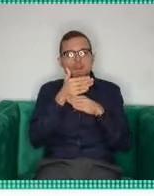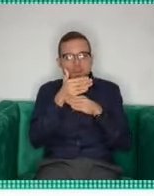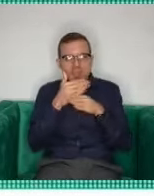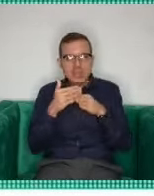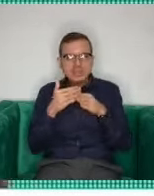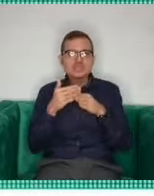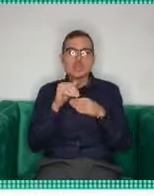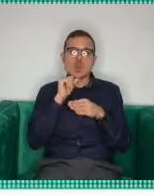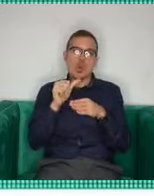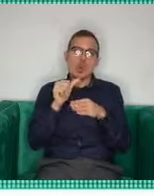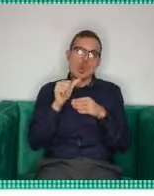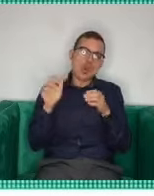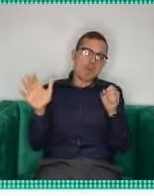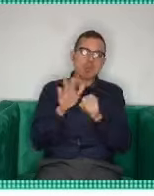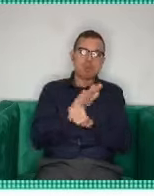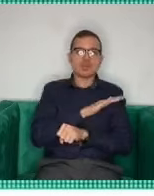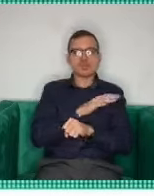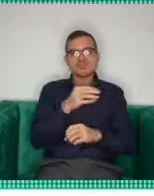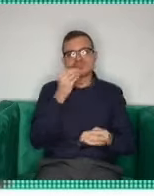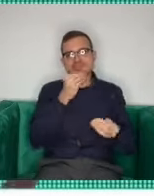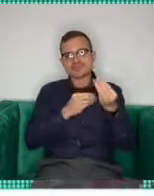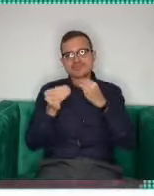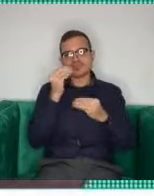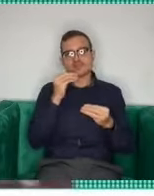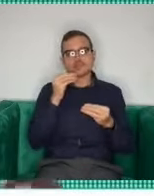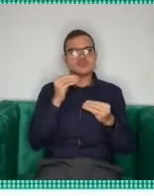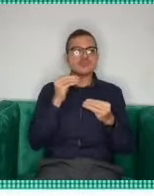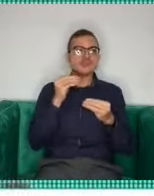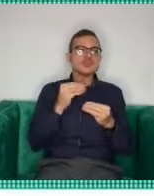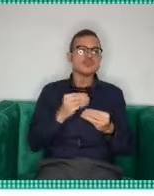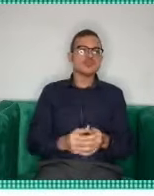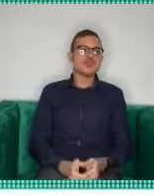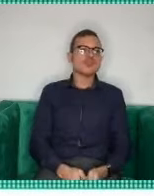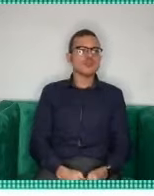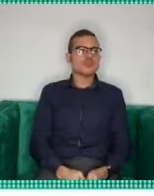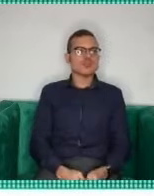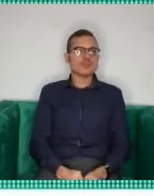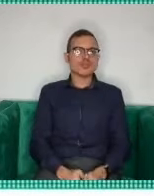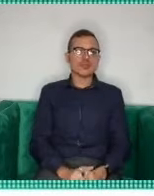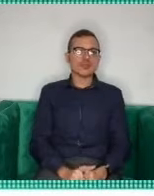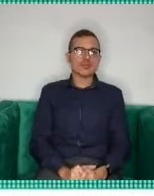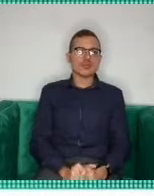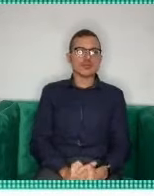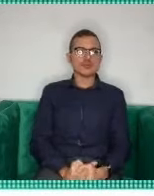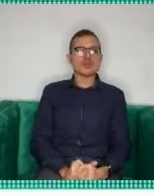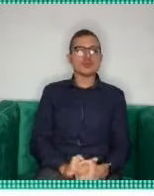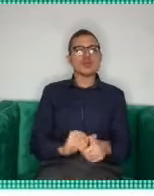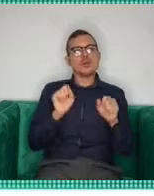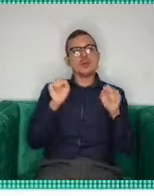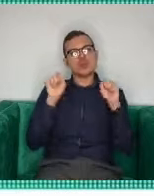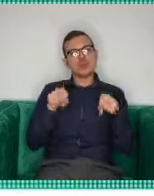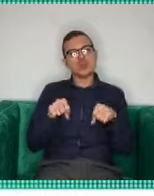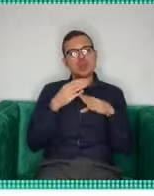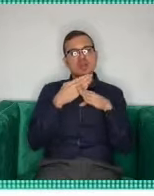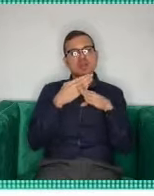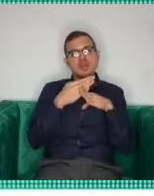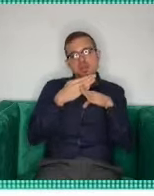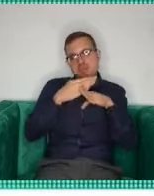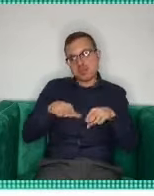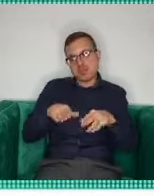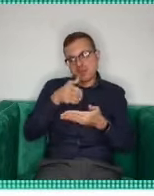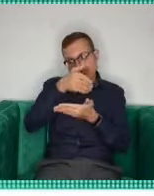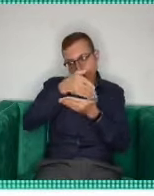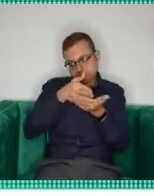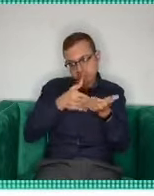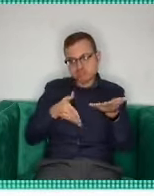digo, pues mira, si ya lo compraste, pues entonces divídelo en varias porciones y te dura un poquito más. Uh-huh. Para los que pueden hacer eso,